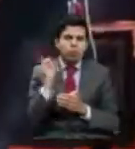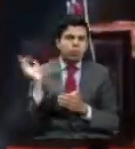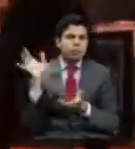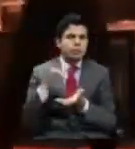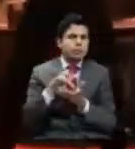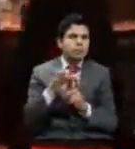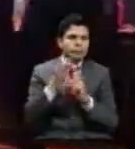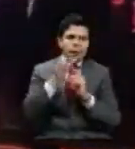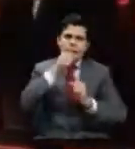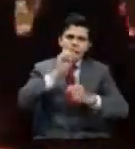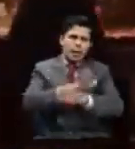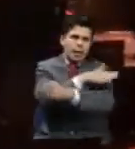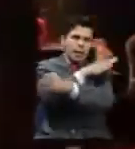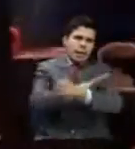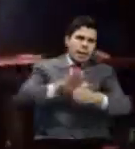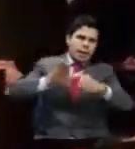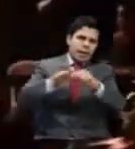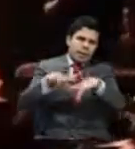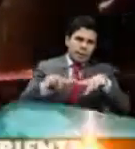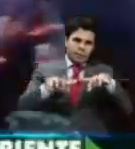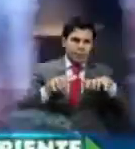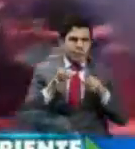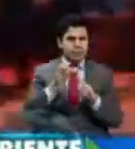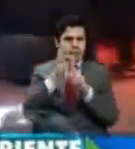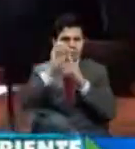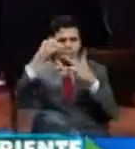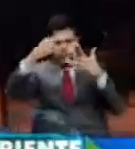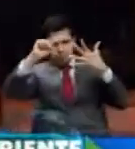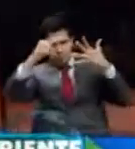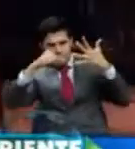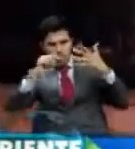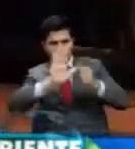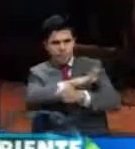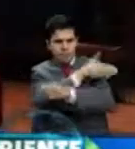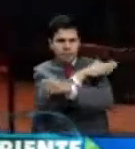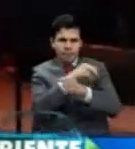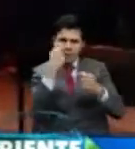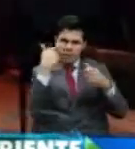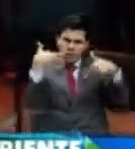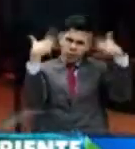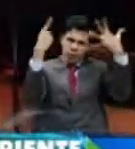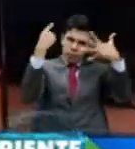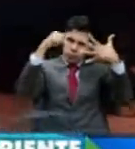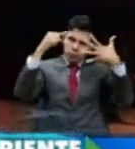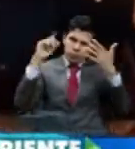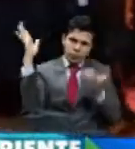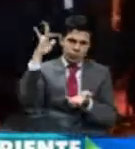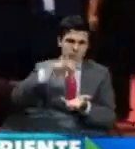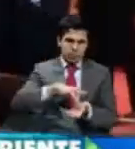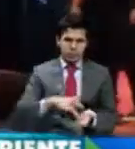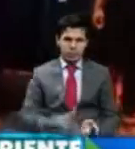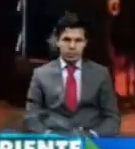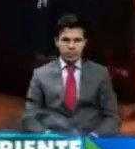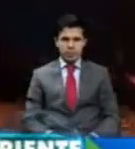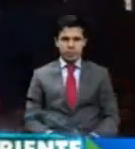show cargado con lo mejor de su repertorio y sus canciones más famosas y representativas.